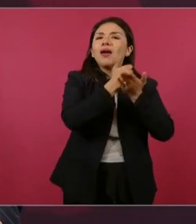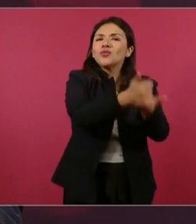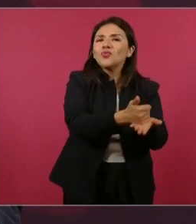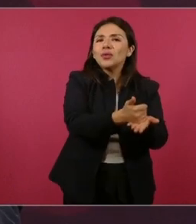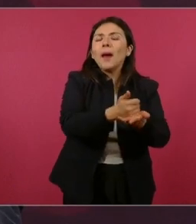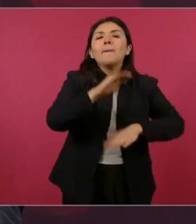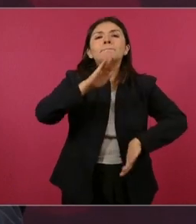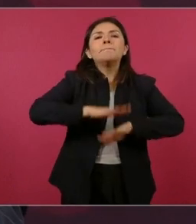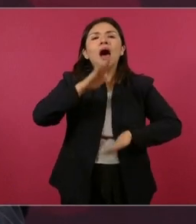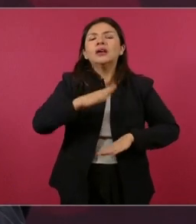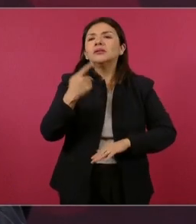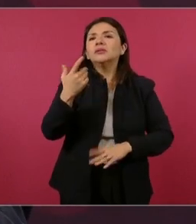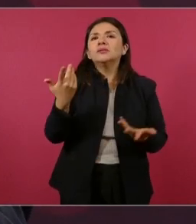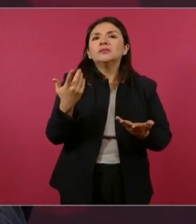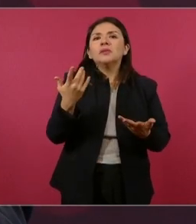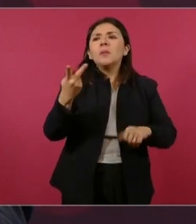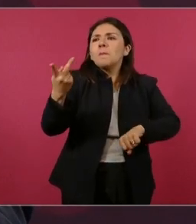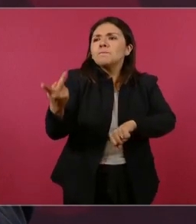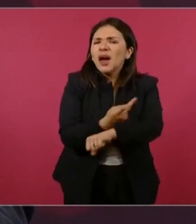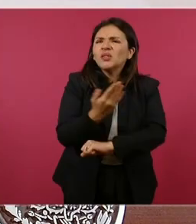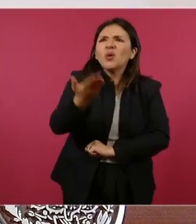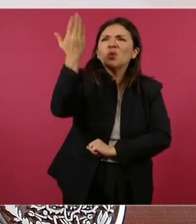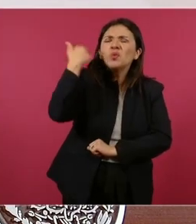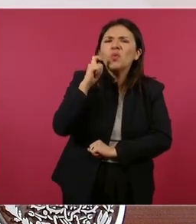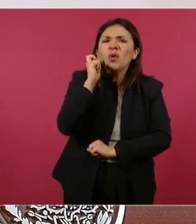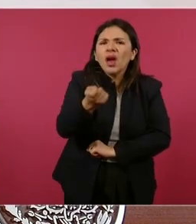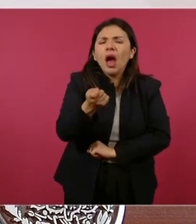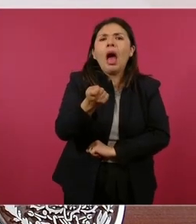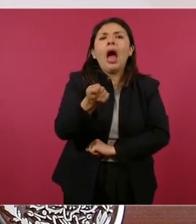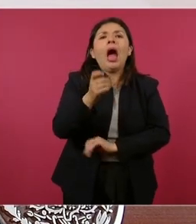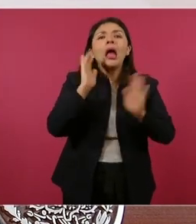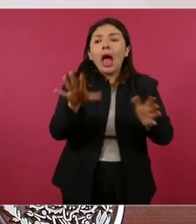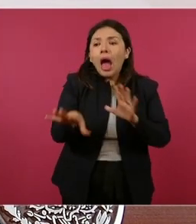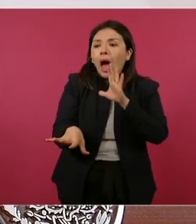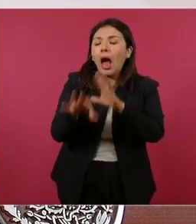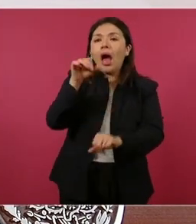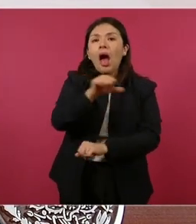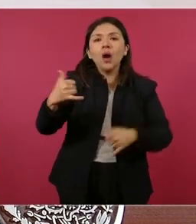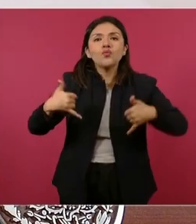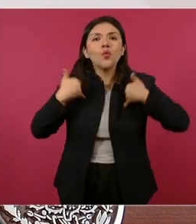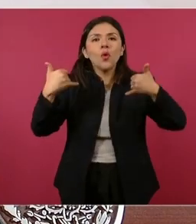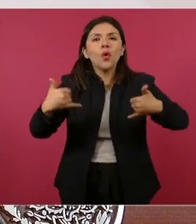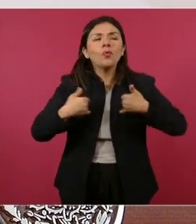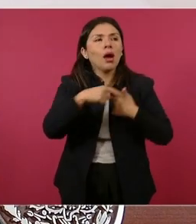a esclarecer lo sucedido y a que encontremos a los jóvenes.